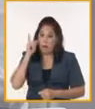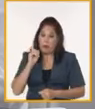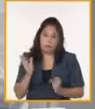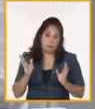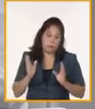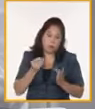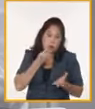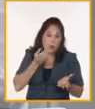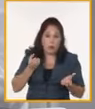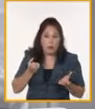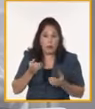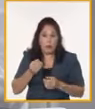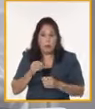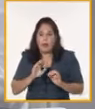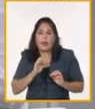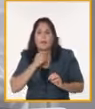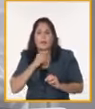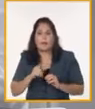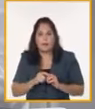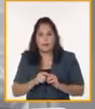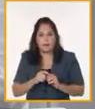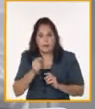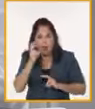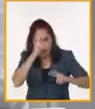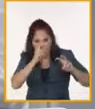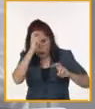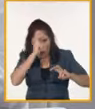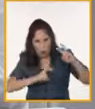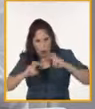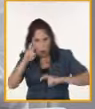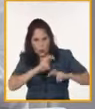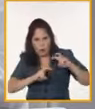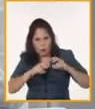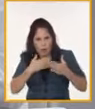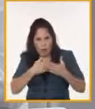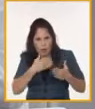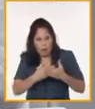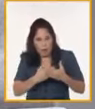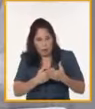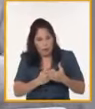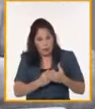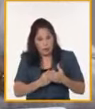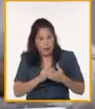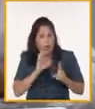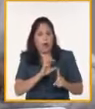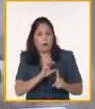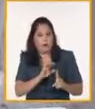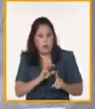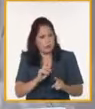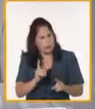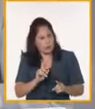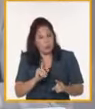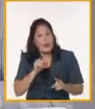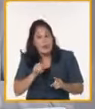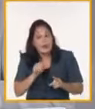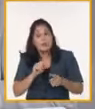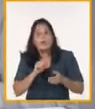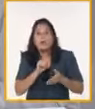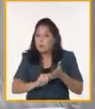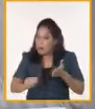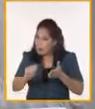que porque le hacen Eh una auditoría a una entidad están acosándolo no es que eso es parte del control ahora